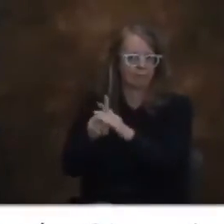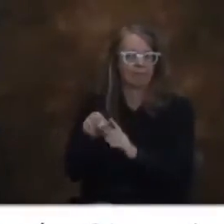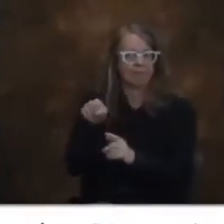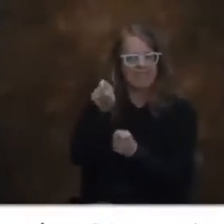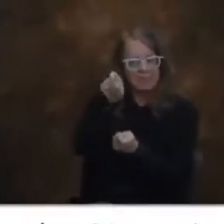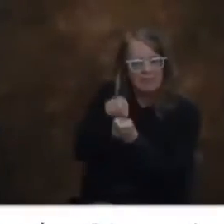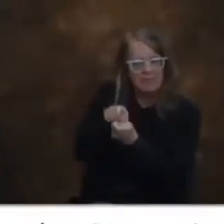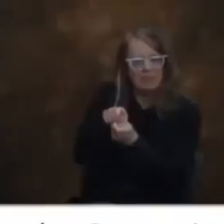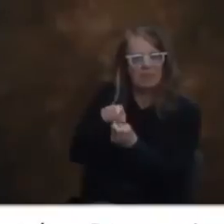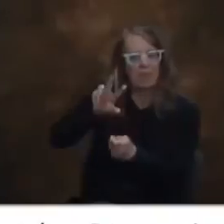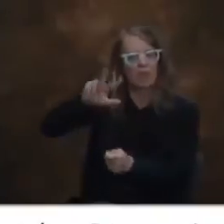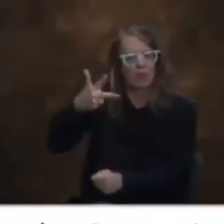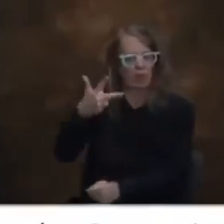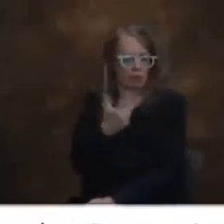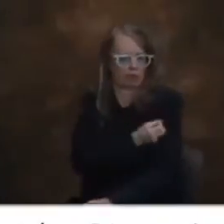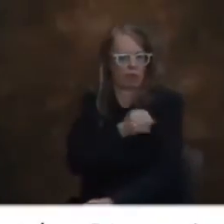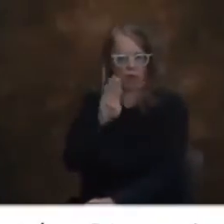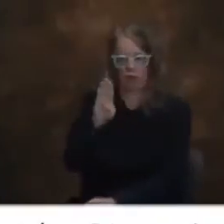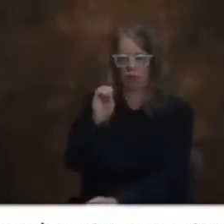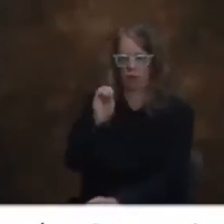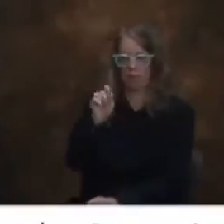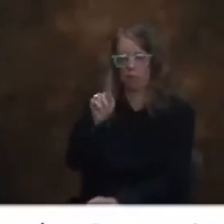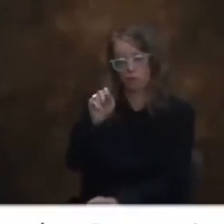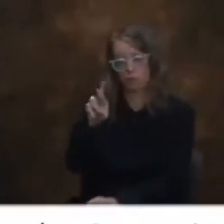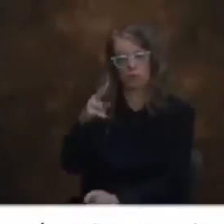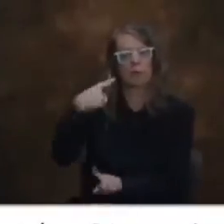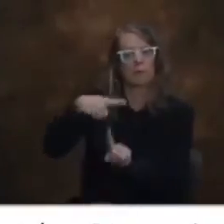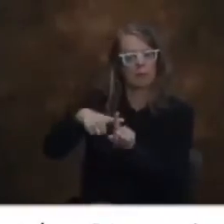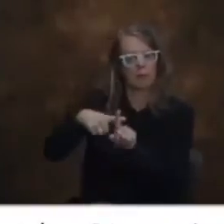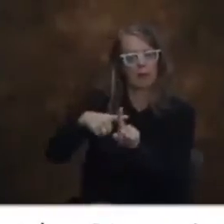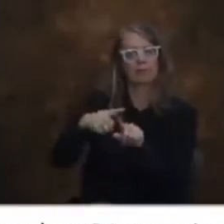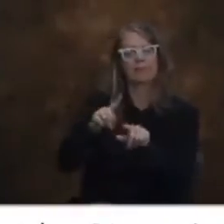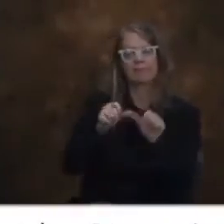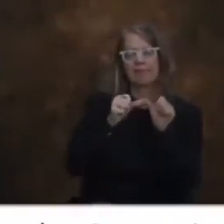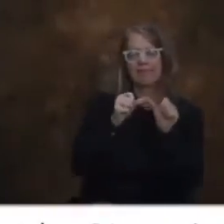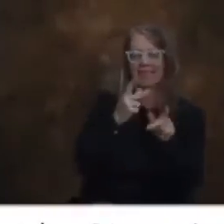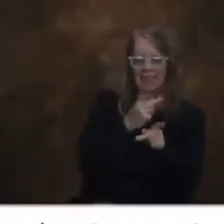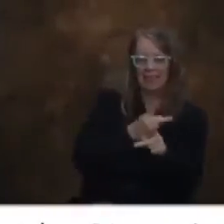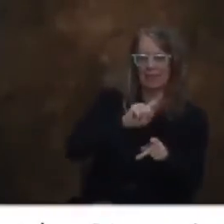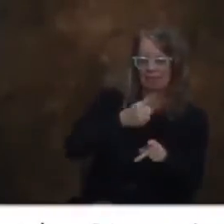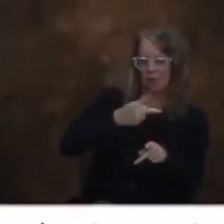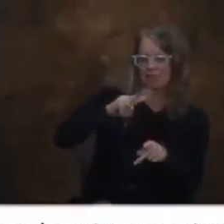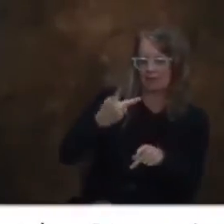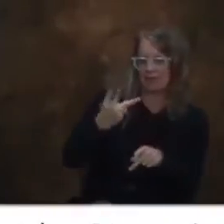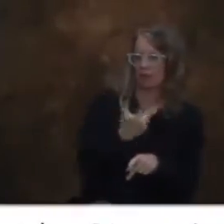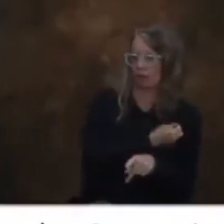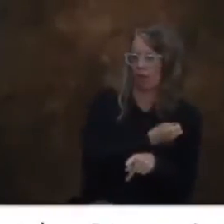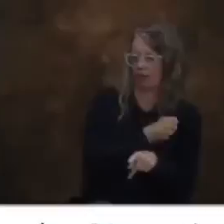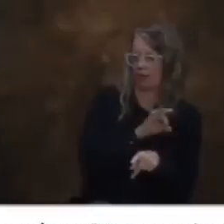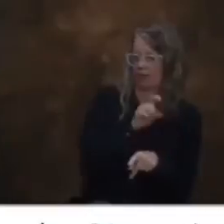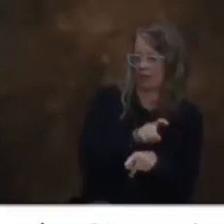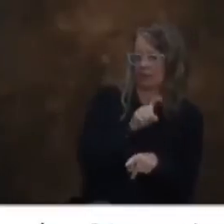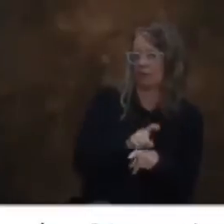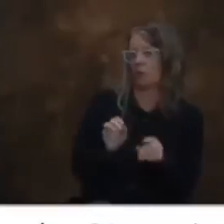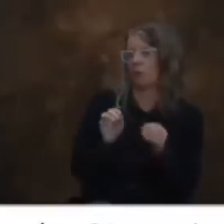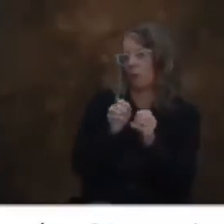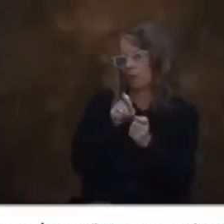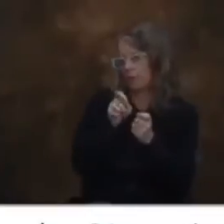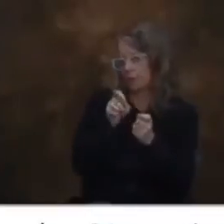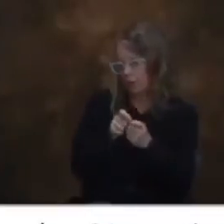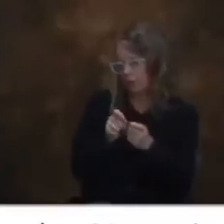refuerzos el pack de vacuna así como para el mantenimiento de operaciones en sitios fijos para aquellos que aún necesitan la primera